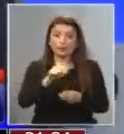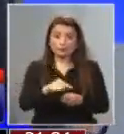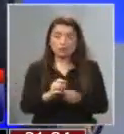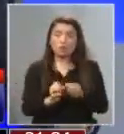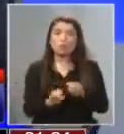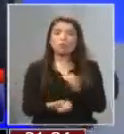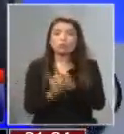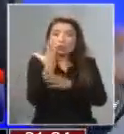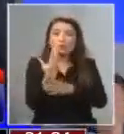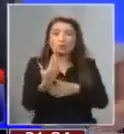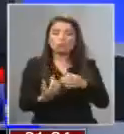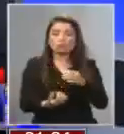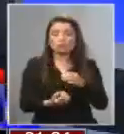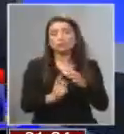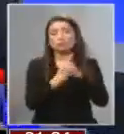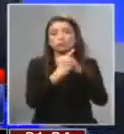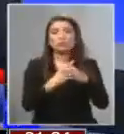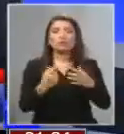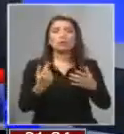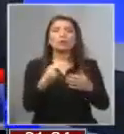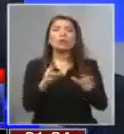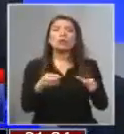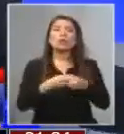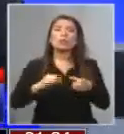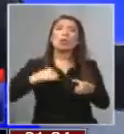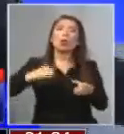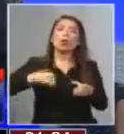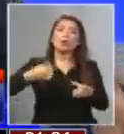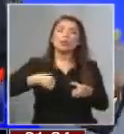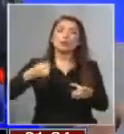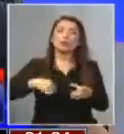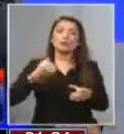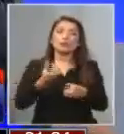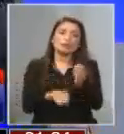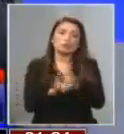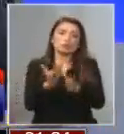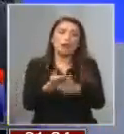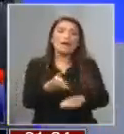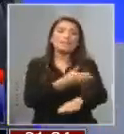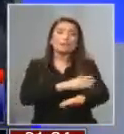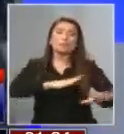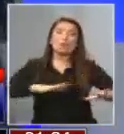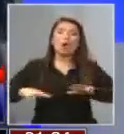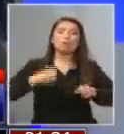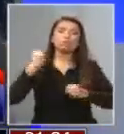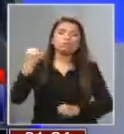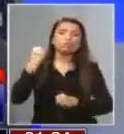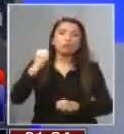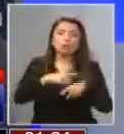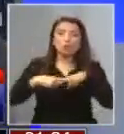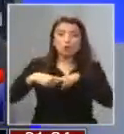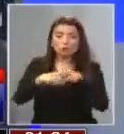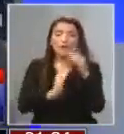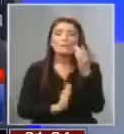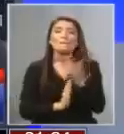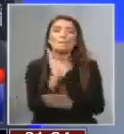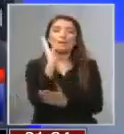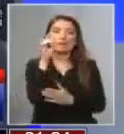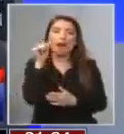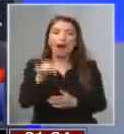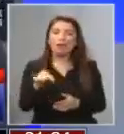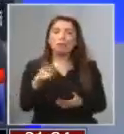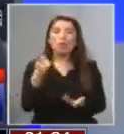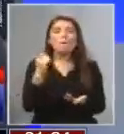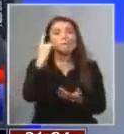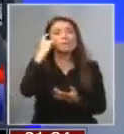de jóvenes, de un grupo de jóvenes que surge a propósito de las movilizaciones sociales y que se plantean esta pregunta, ¿no? ¿Cómo